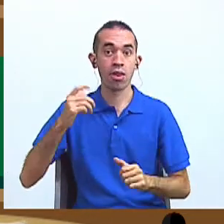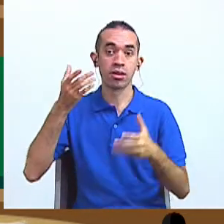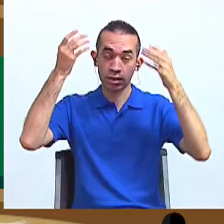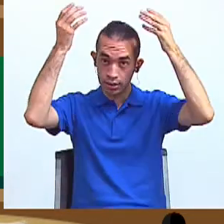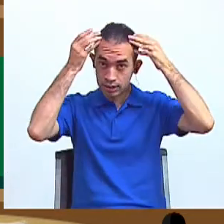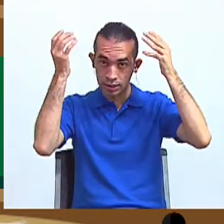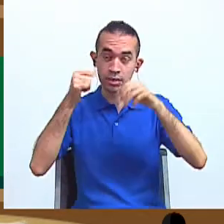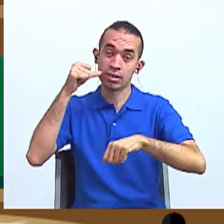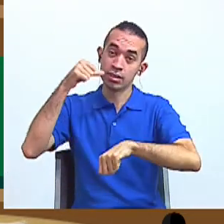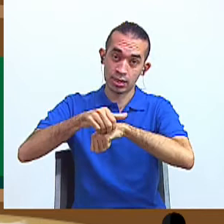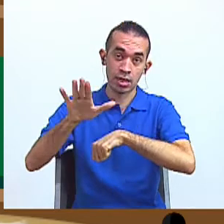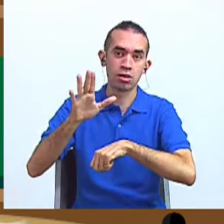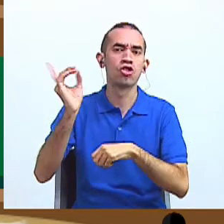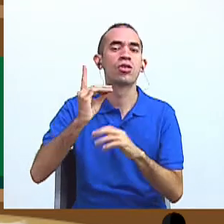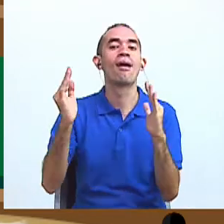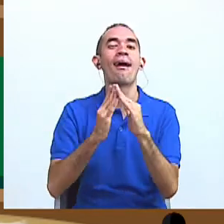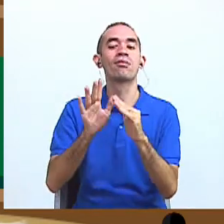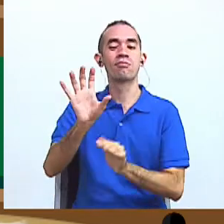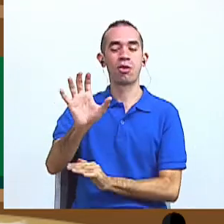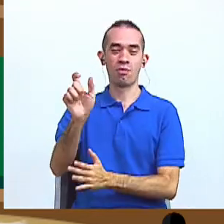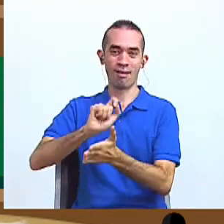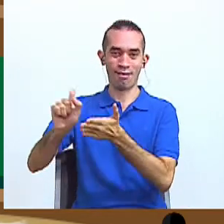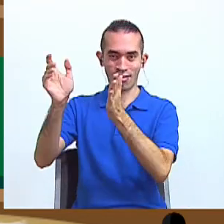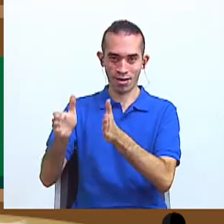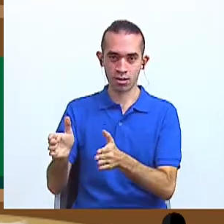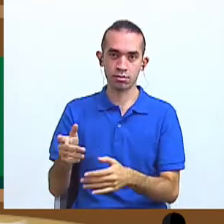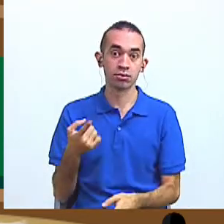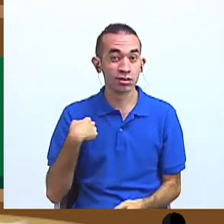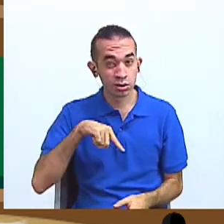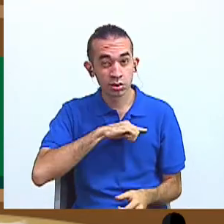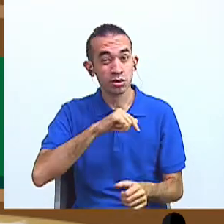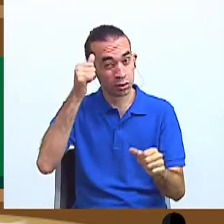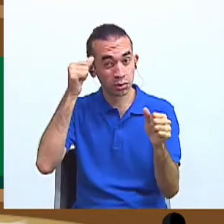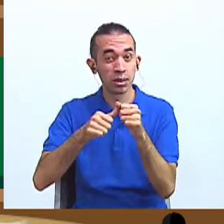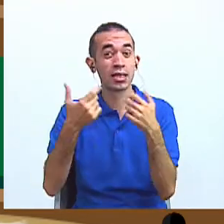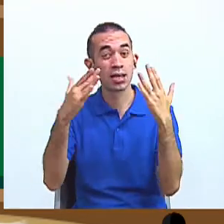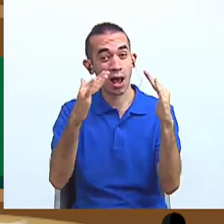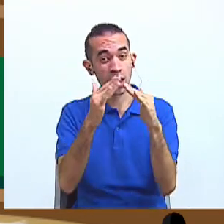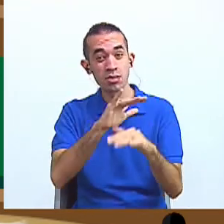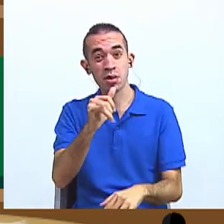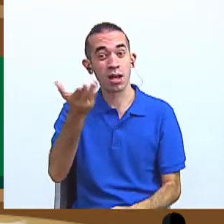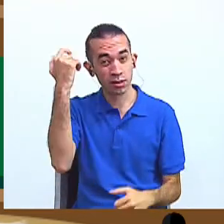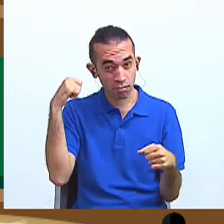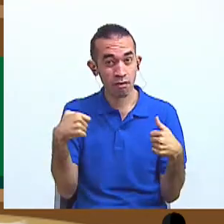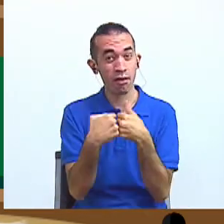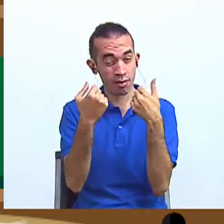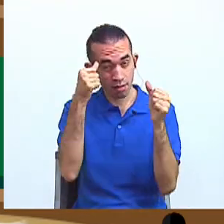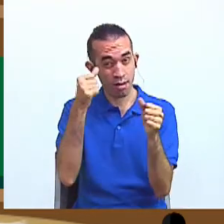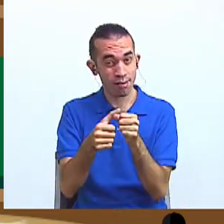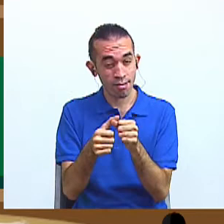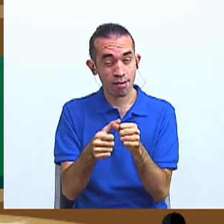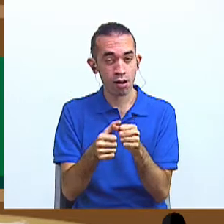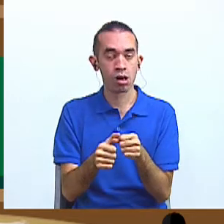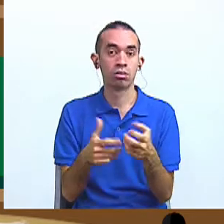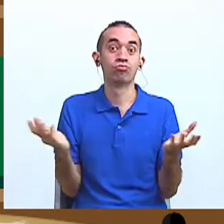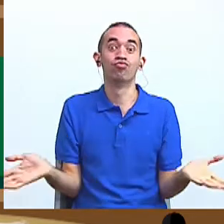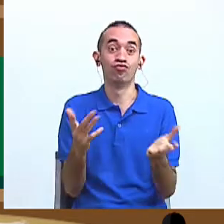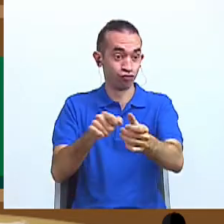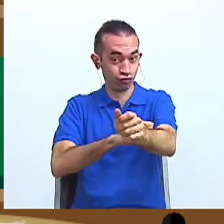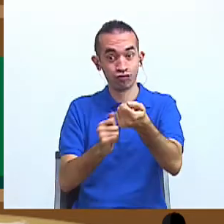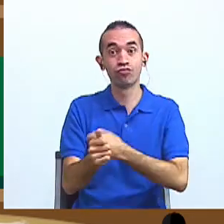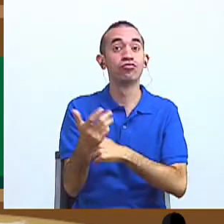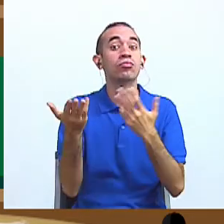su casa. Así en casa lo hicimos también, como reto, ¿recuerdan? Así que animémonos, motivémonos. Quizás